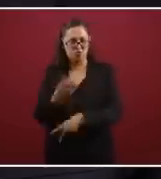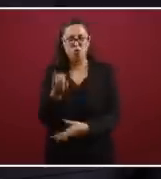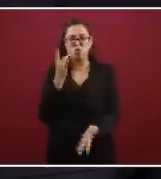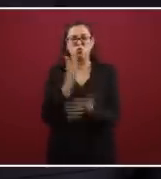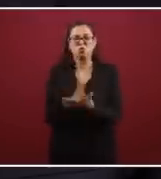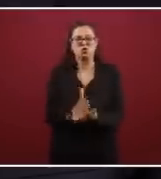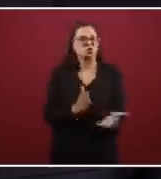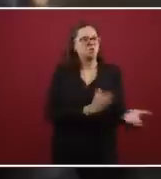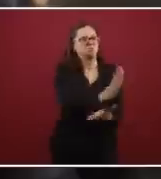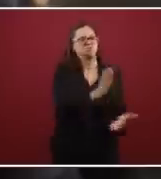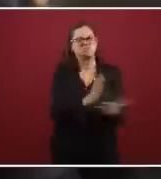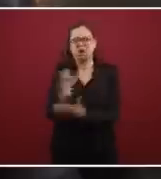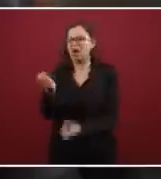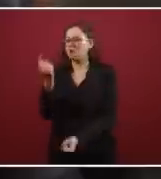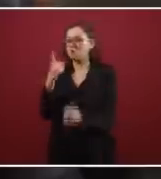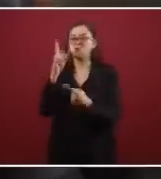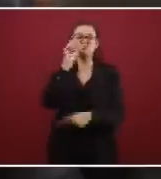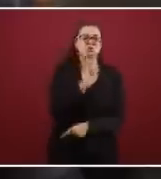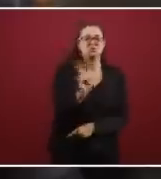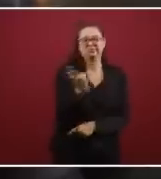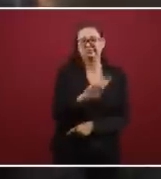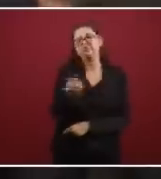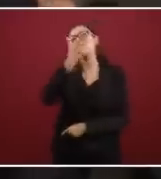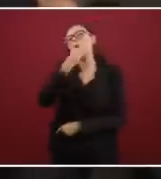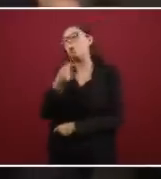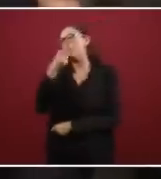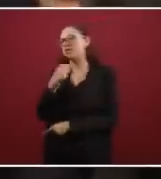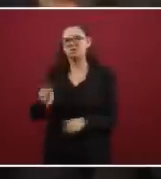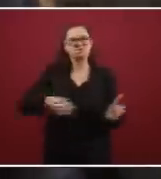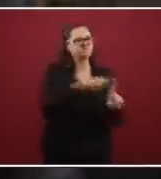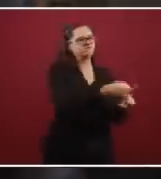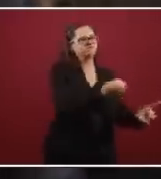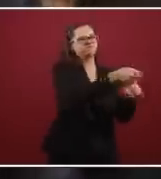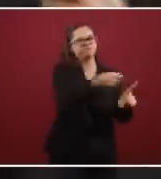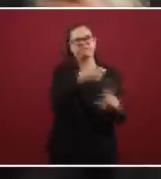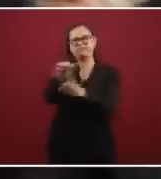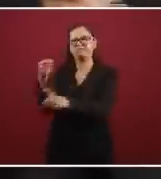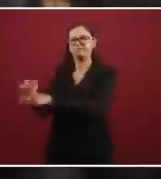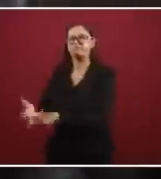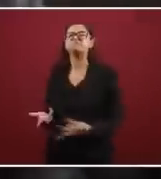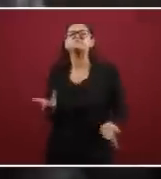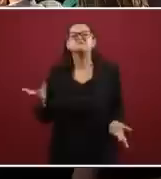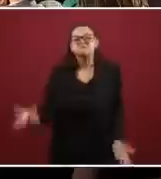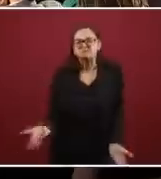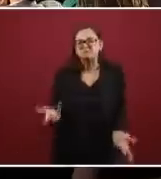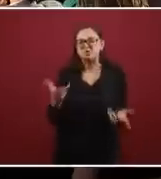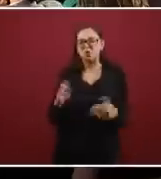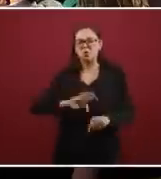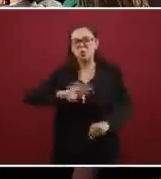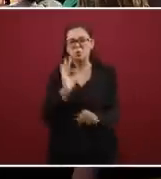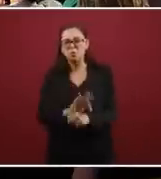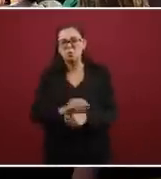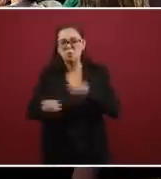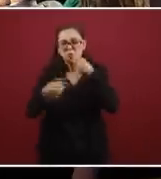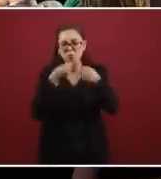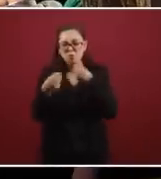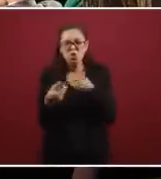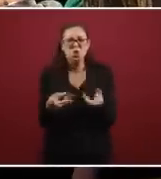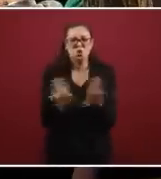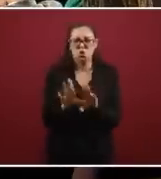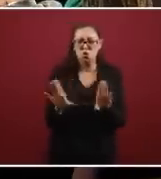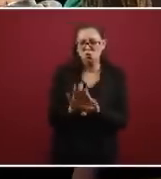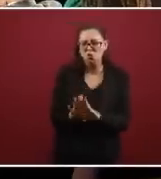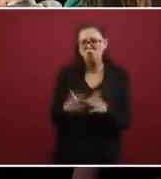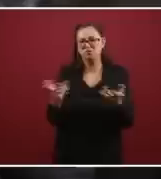Algunas ni eran mujeres, eran hombres que estaban golpeando a periodistas. ¿Qué garantías hay? Y por último, ¿cuál es el balance que tiene de estas